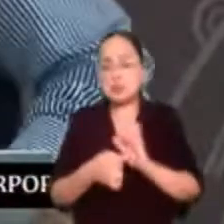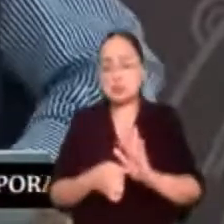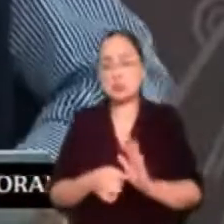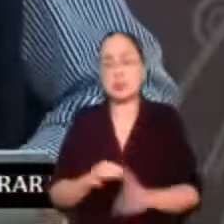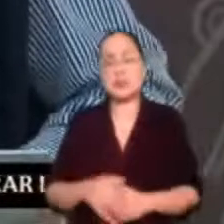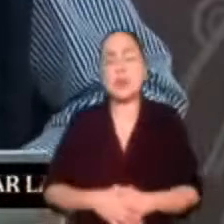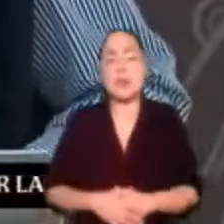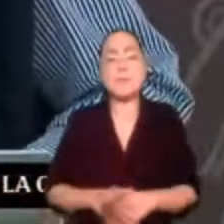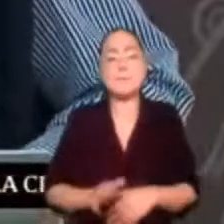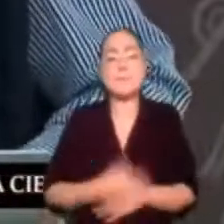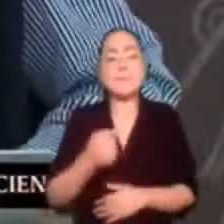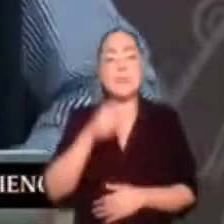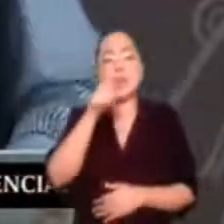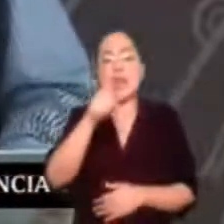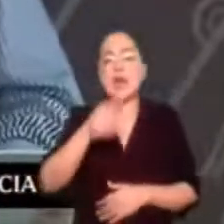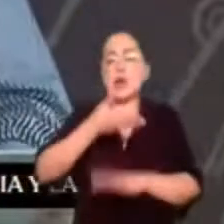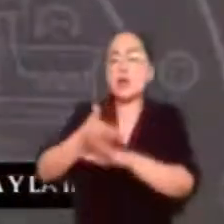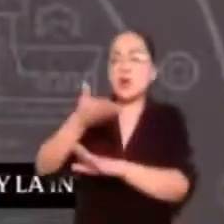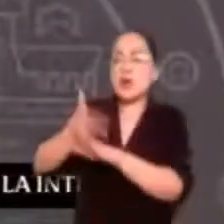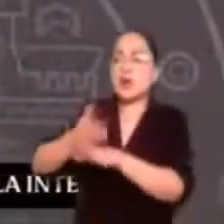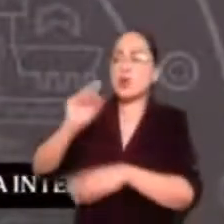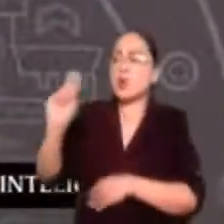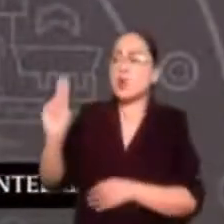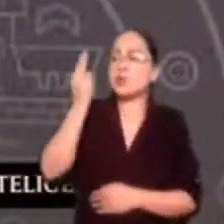golpean a la universidad y no la comparto?